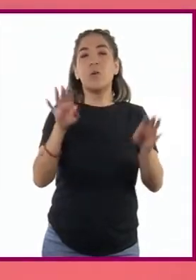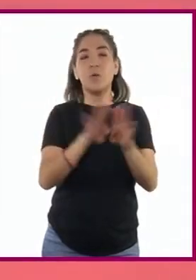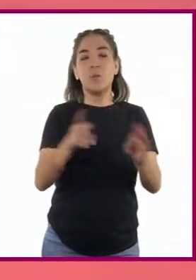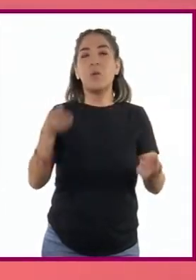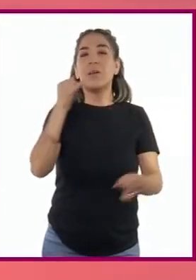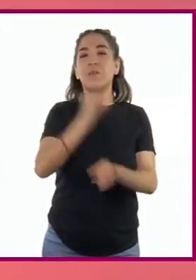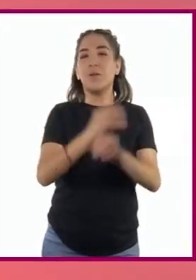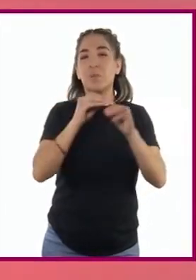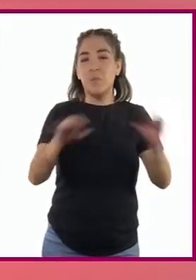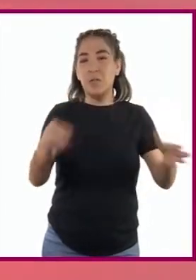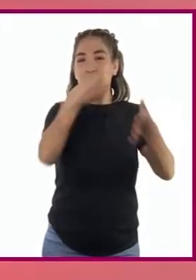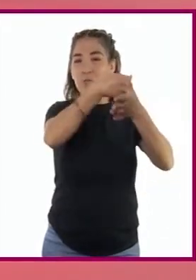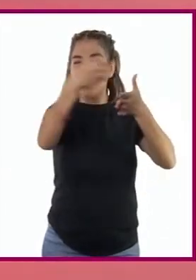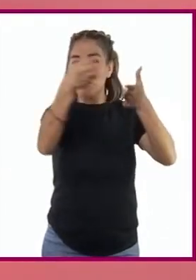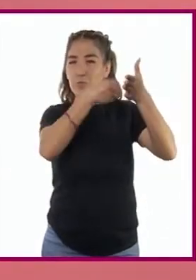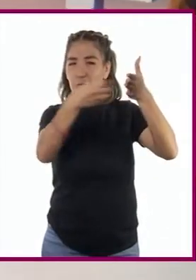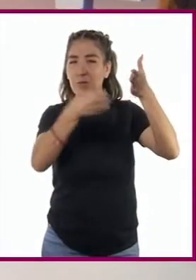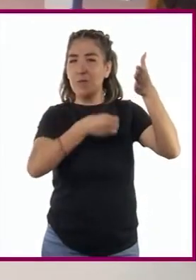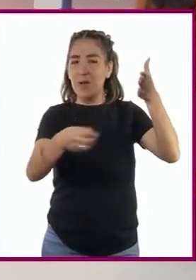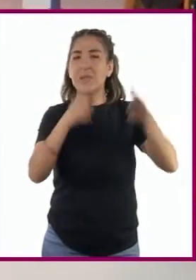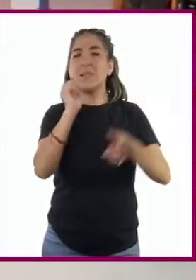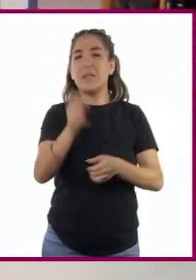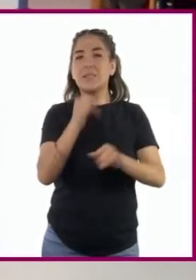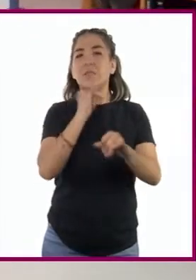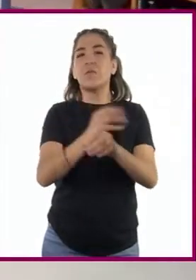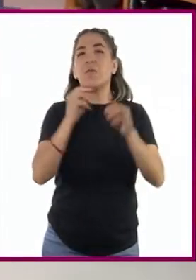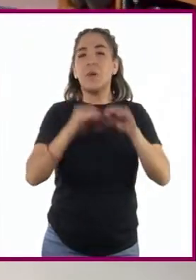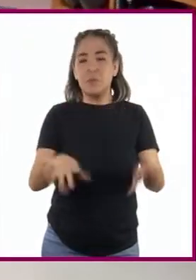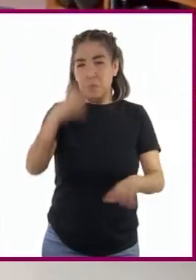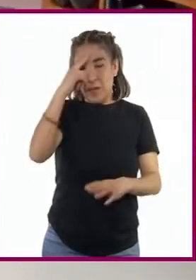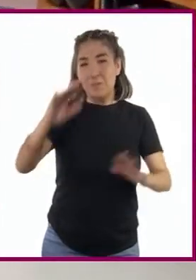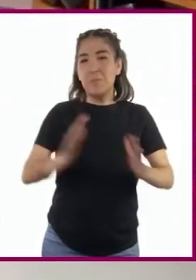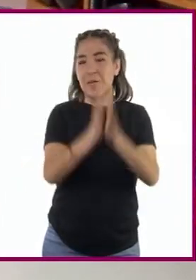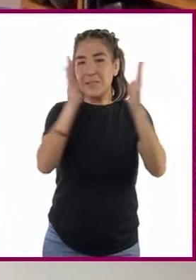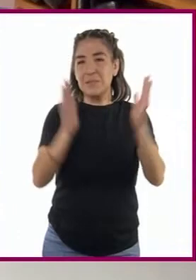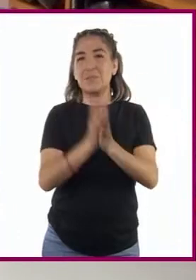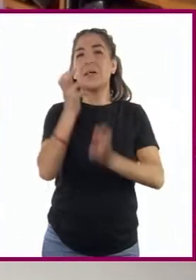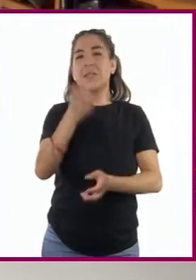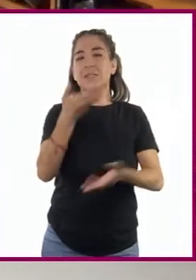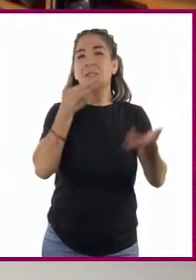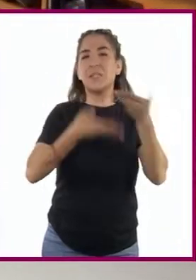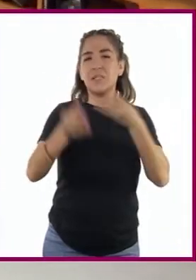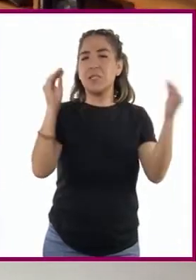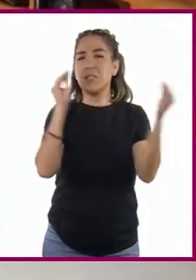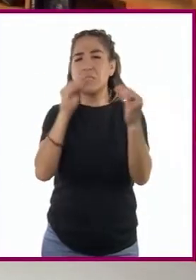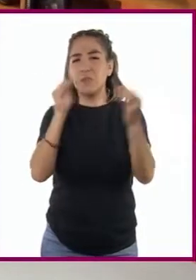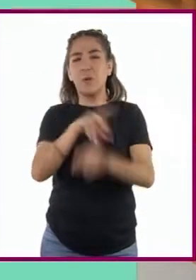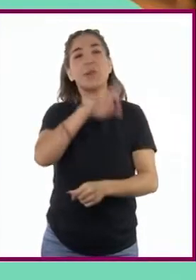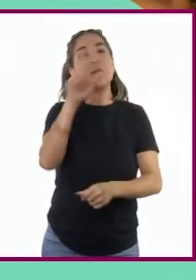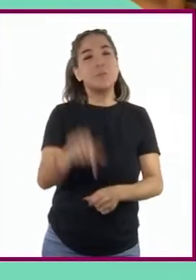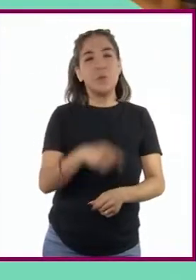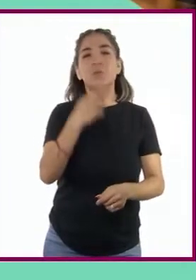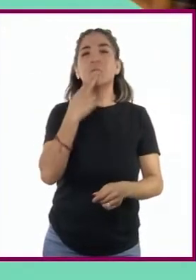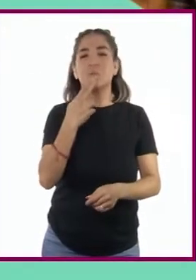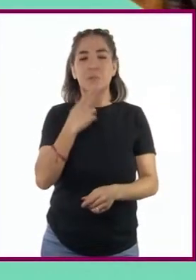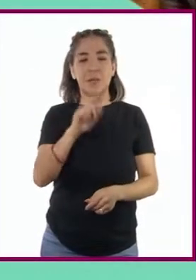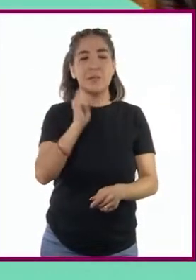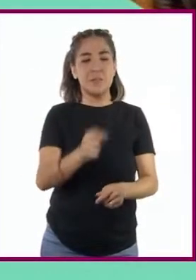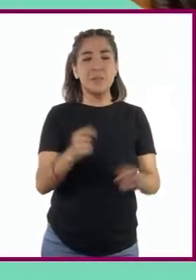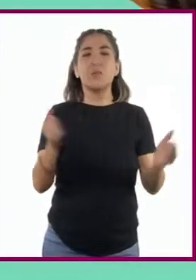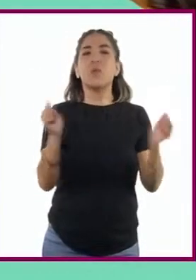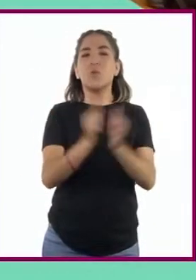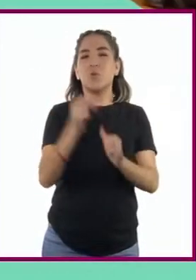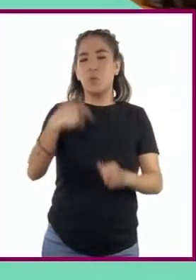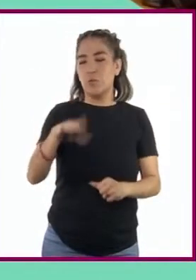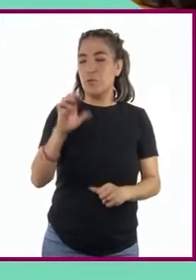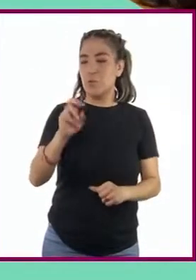elaborando notas con explicaciones y descripciones para participar en la discusión. Posteriormente, usan las expresiones, también conocidas